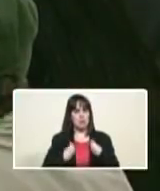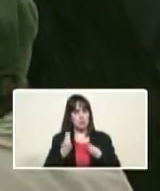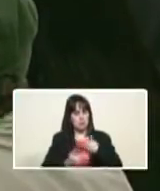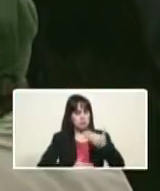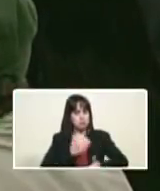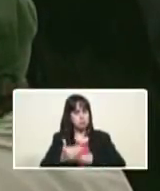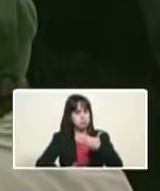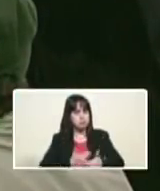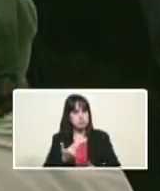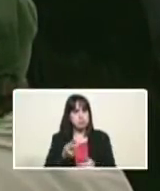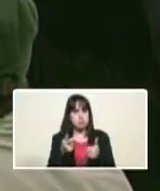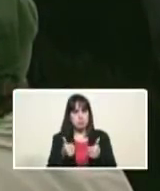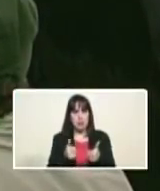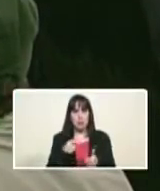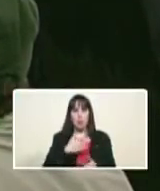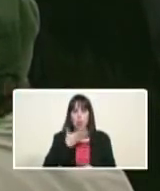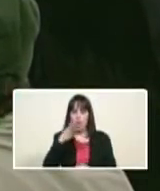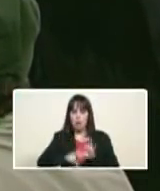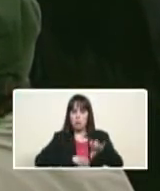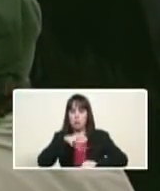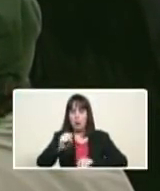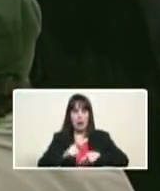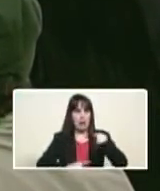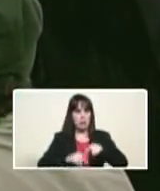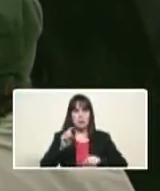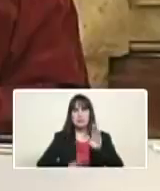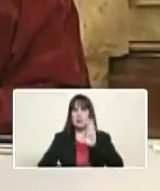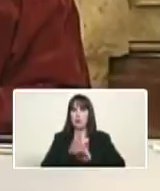permita desarrollar su vida